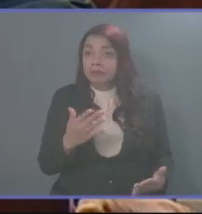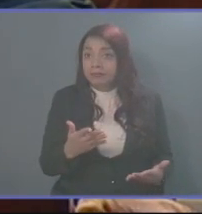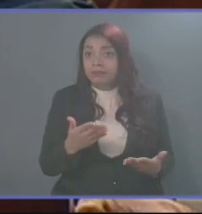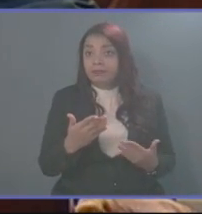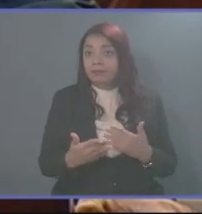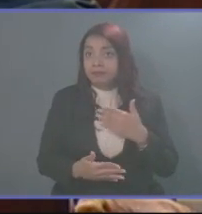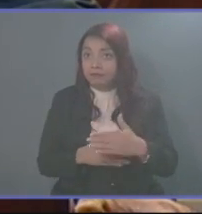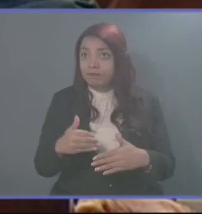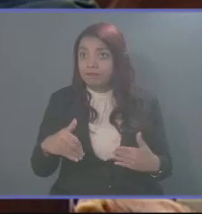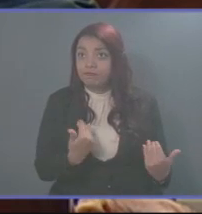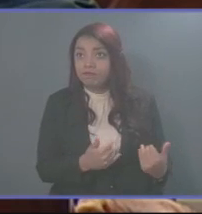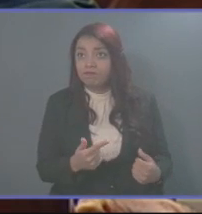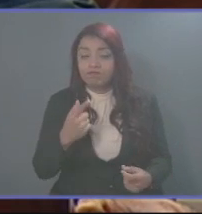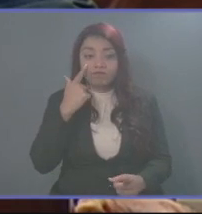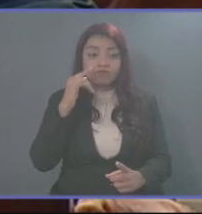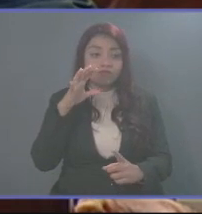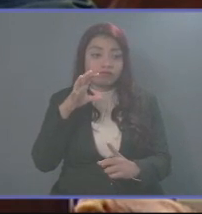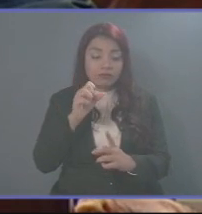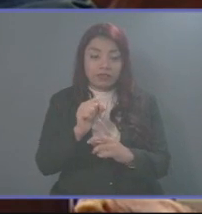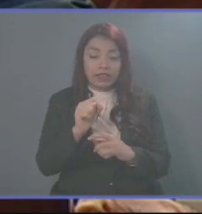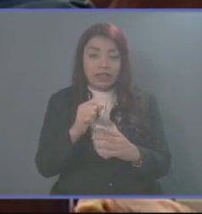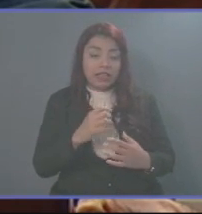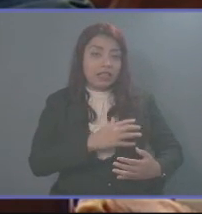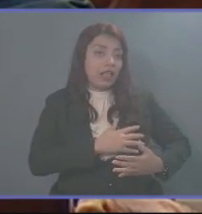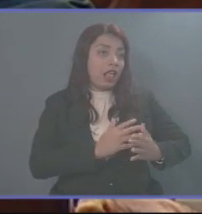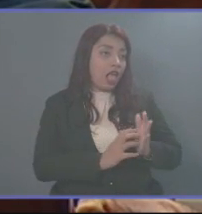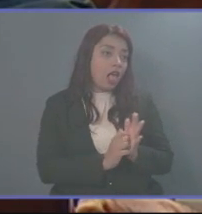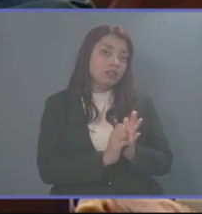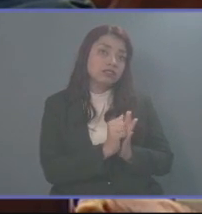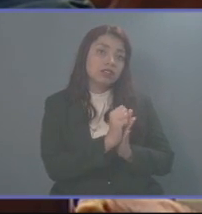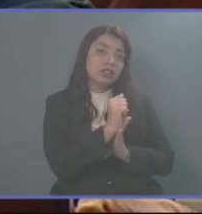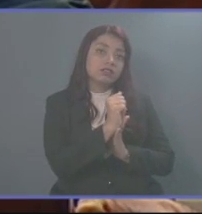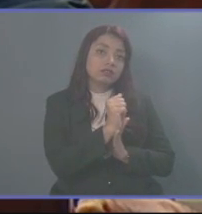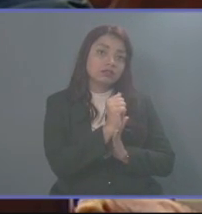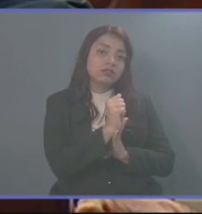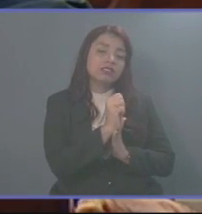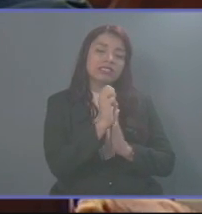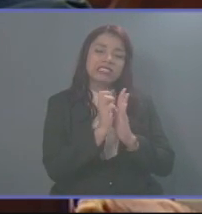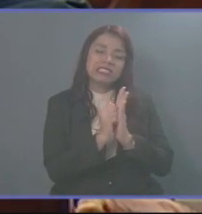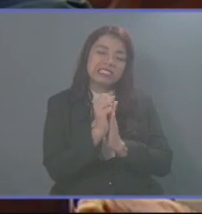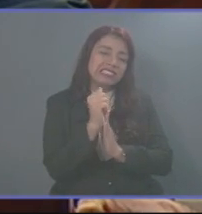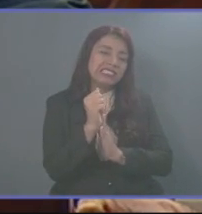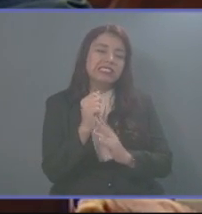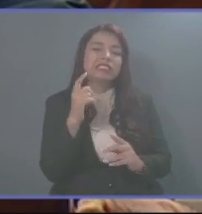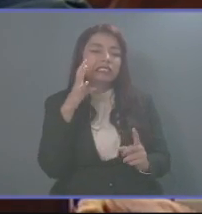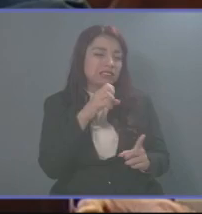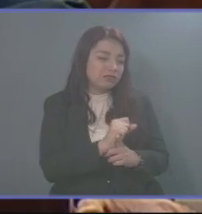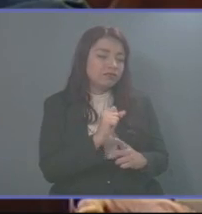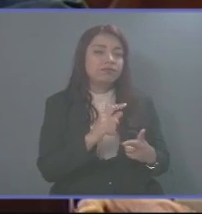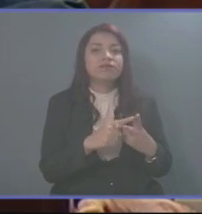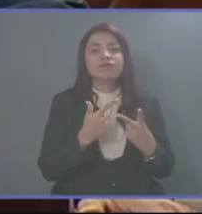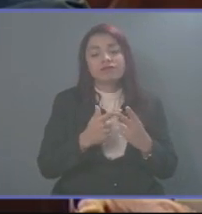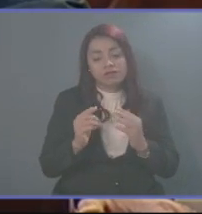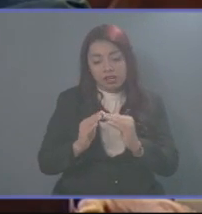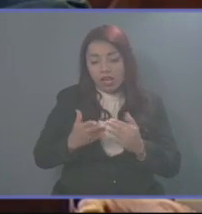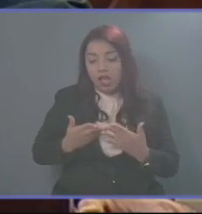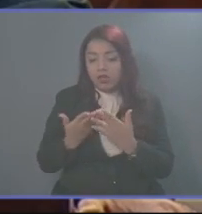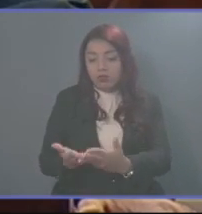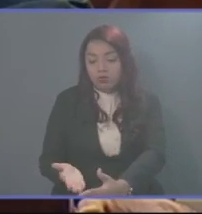aspectos vinculados a la detección temprana del cáncer de seno, asistencia social, vivienda